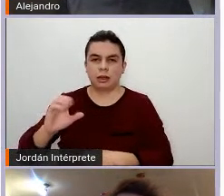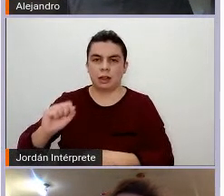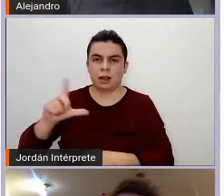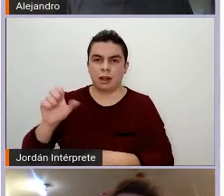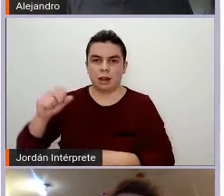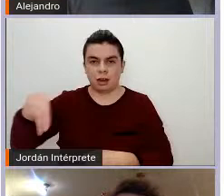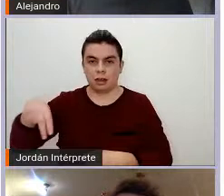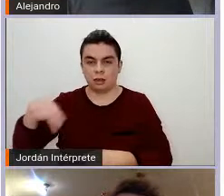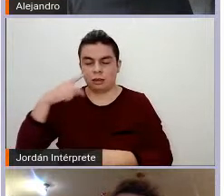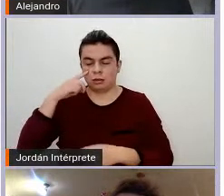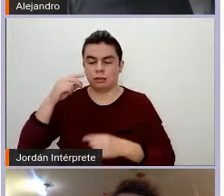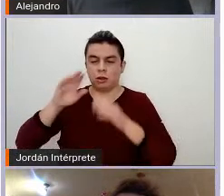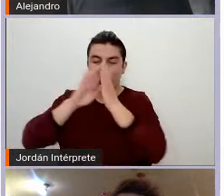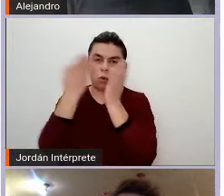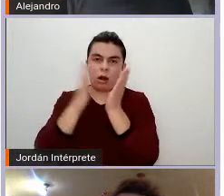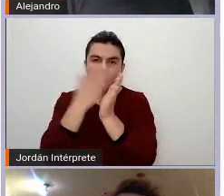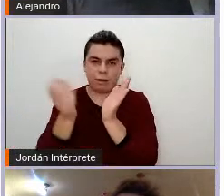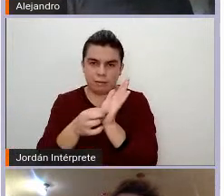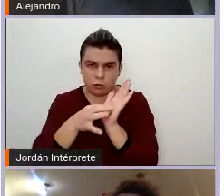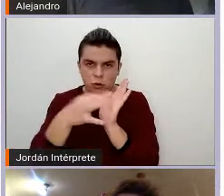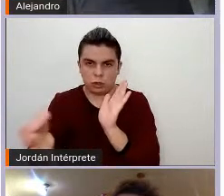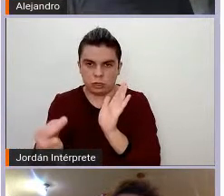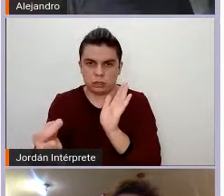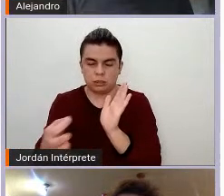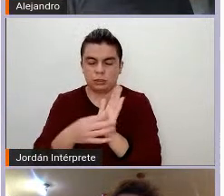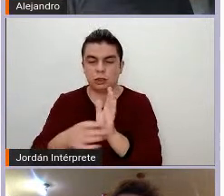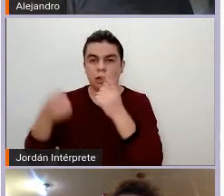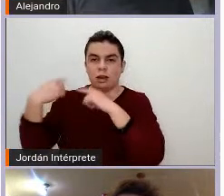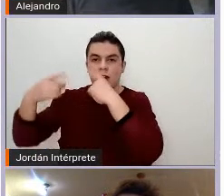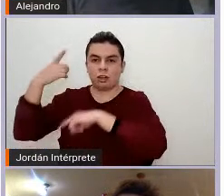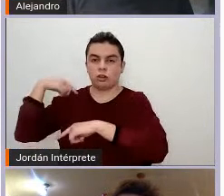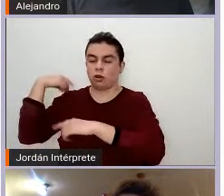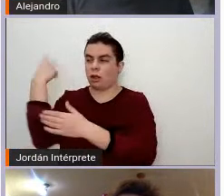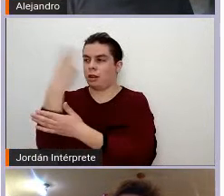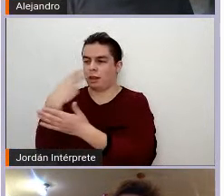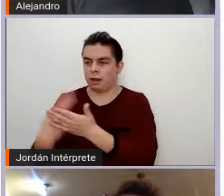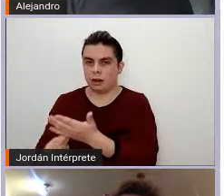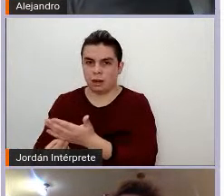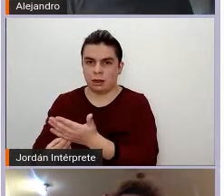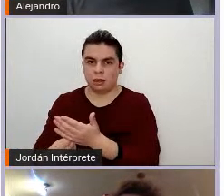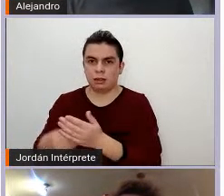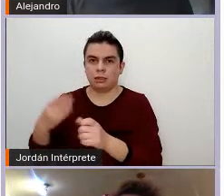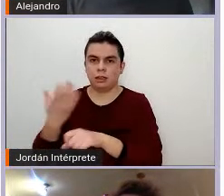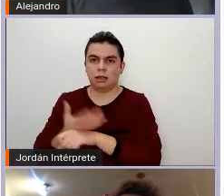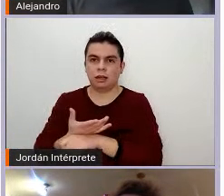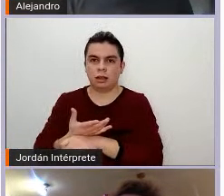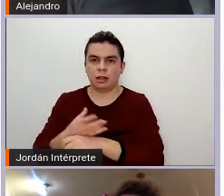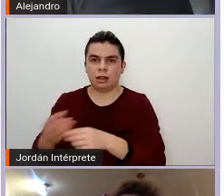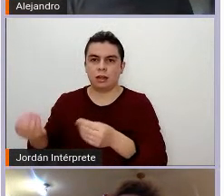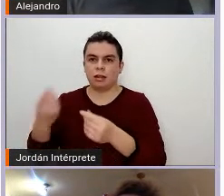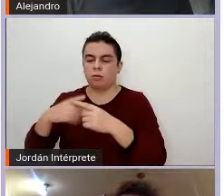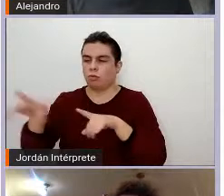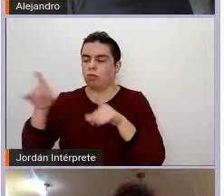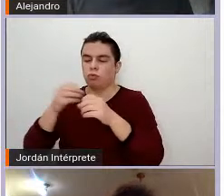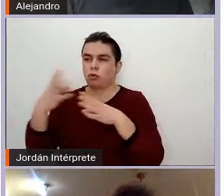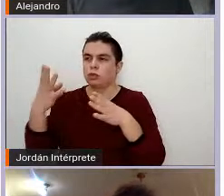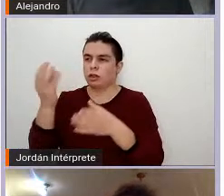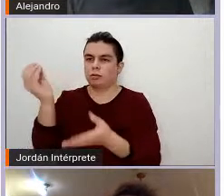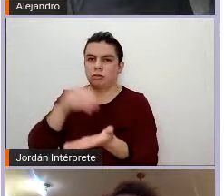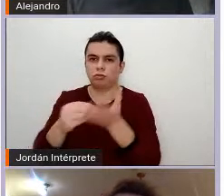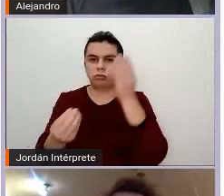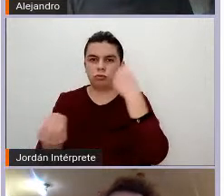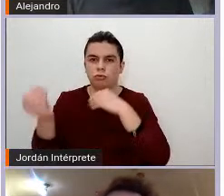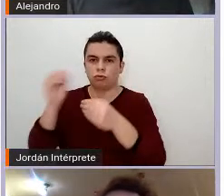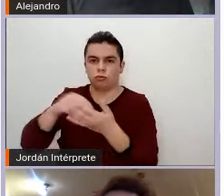la historia oficial del arte occidental tiene un largo y distinguido pedigrí del que los artistas autodidactas no siempre